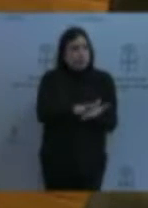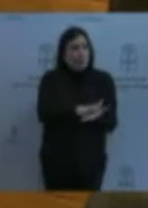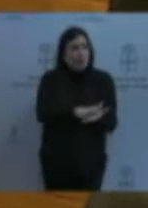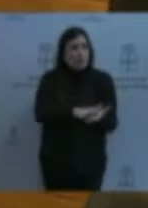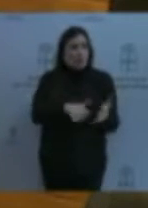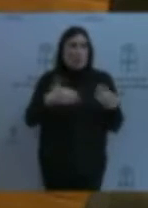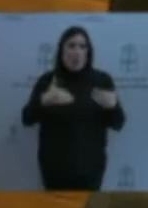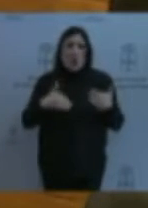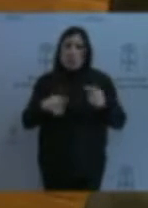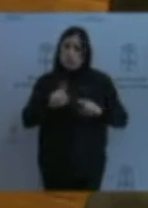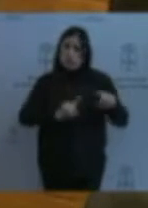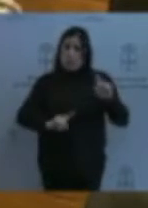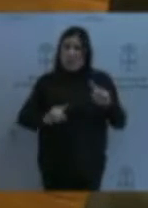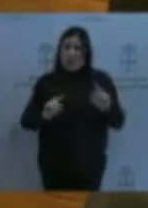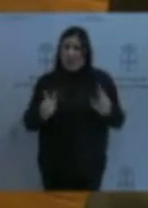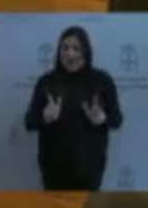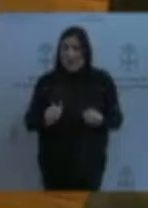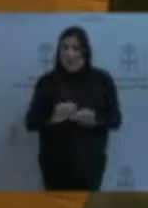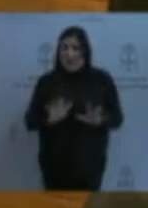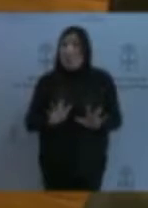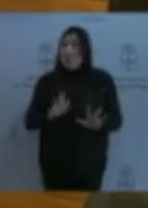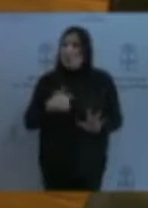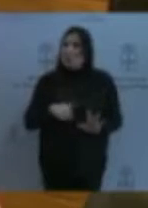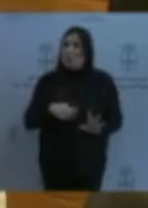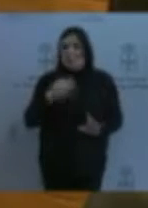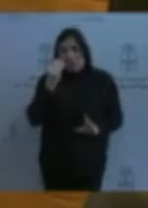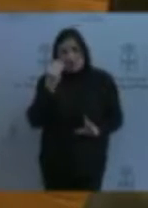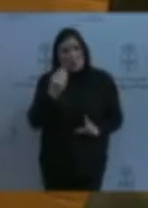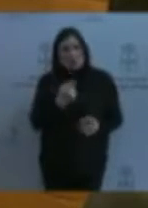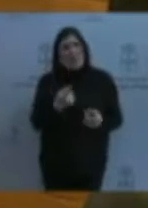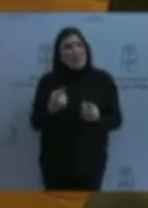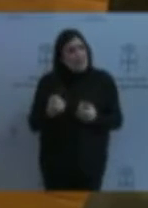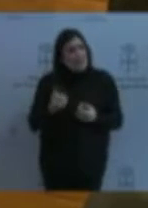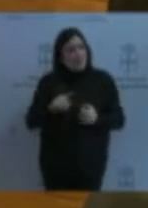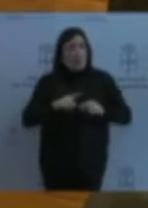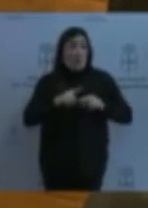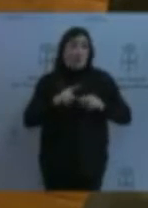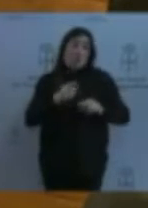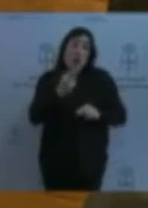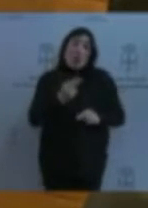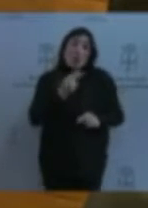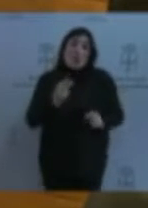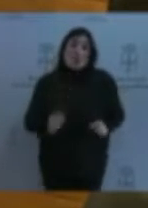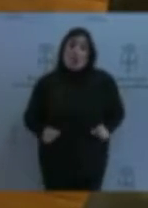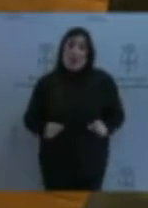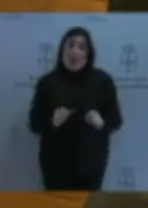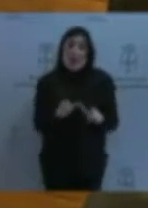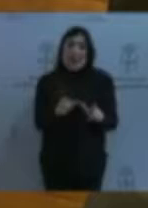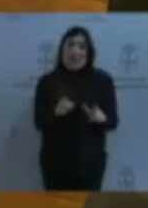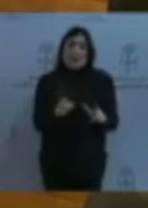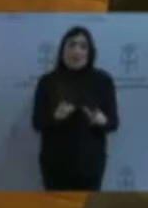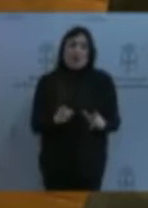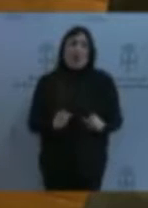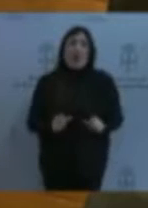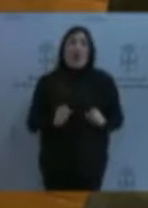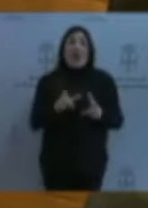que tendrán que haber un compromiso también de gasto para las actuaciones necesarias para recuperar la situación en estas infraestructuras y al